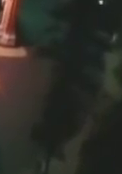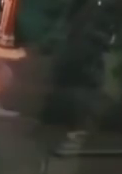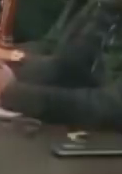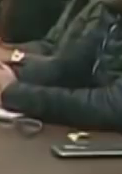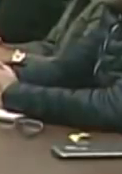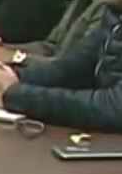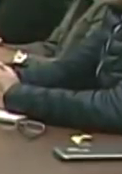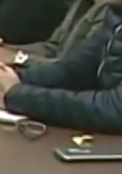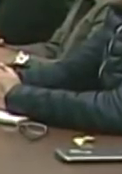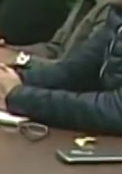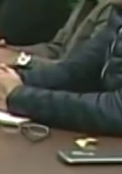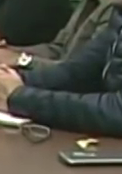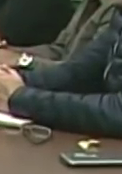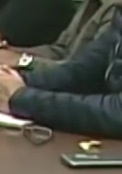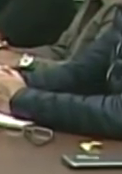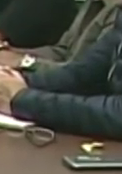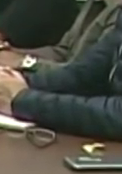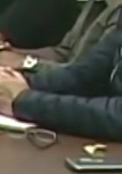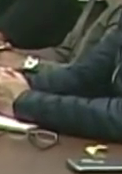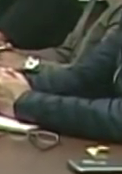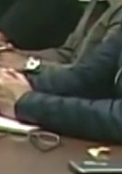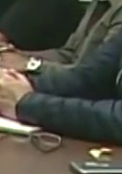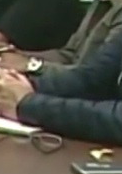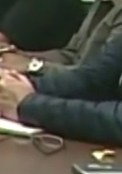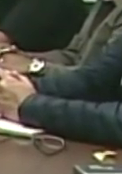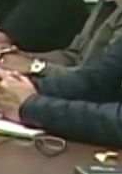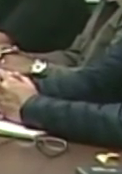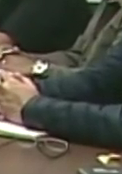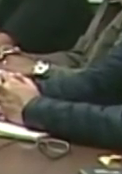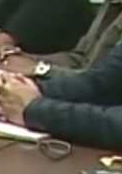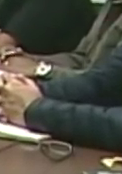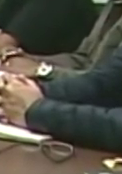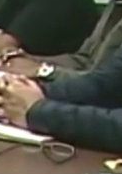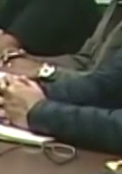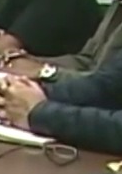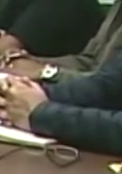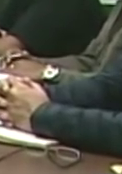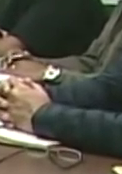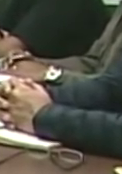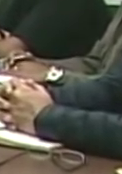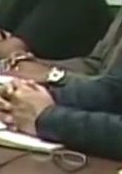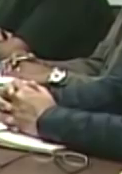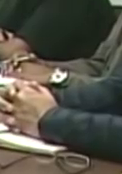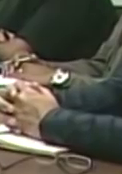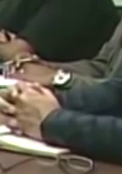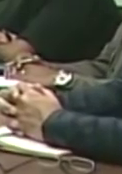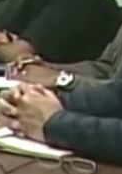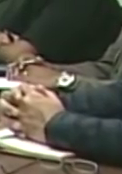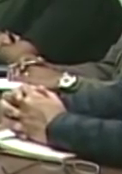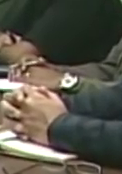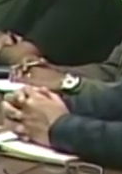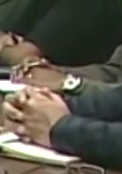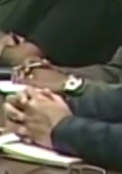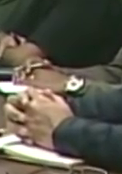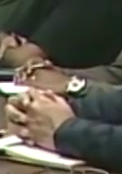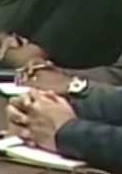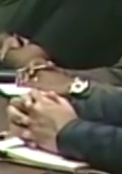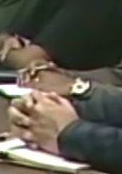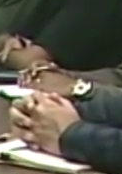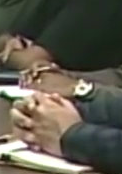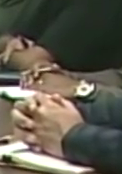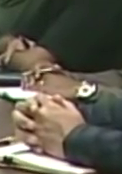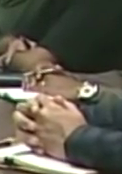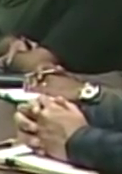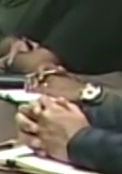Estamos desde el puesto de comando presidencial del Palacio de